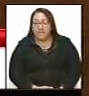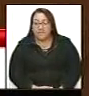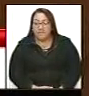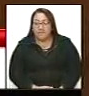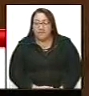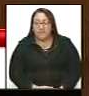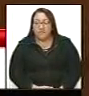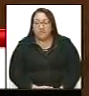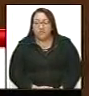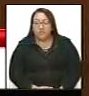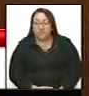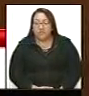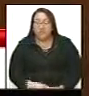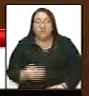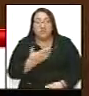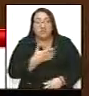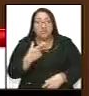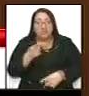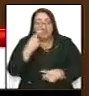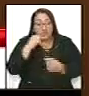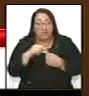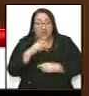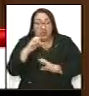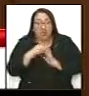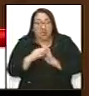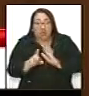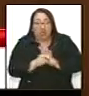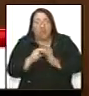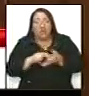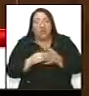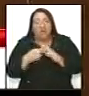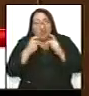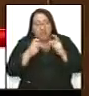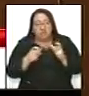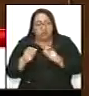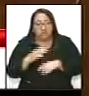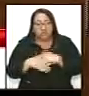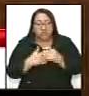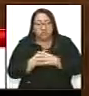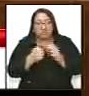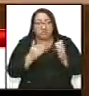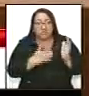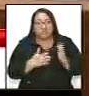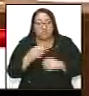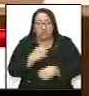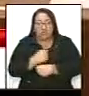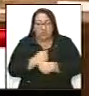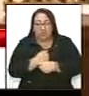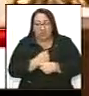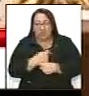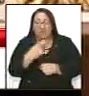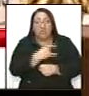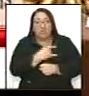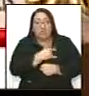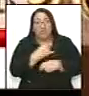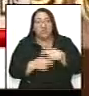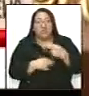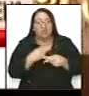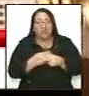Presidenta, el objetivo de este proyecto de ley es regular el adecuado funcionamiento de la Universidad